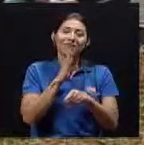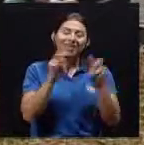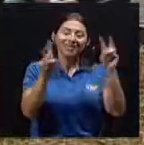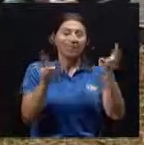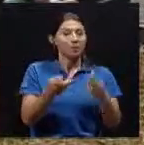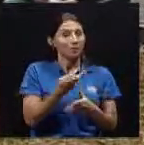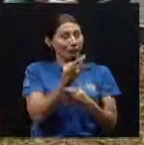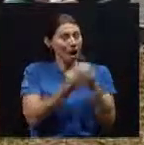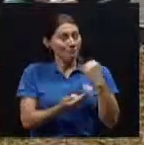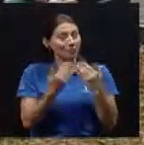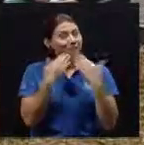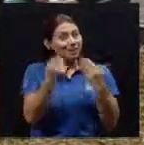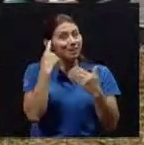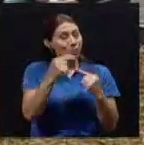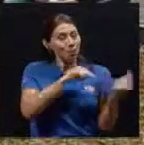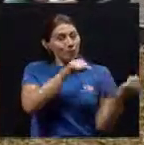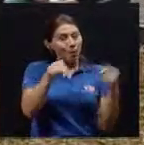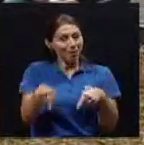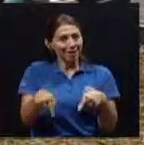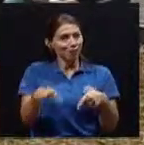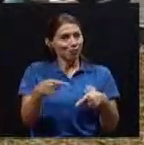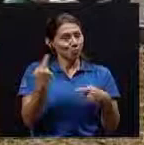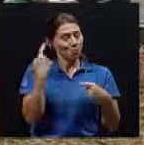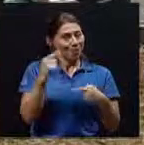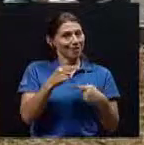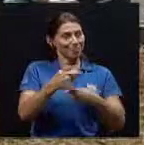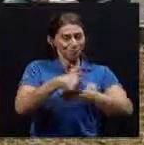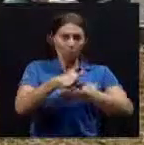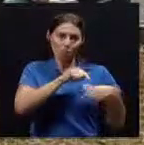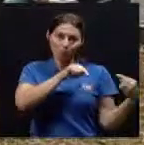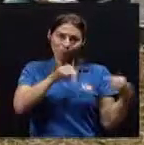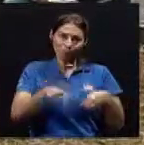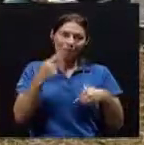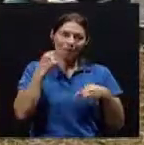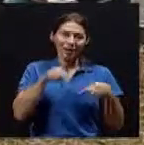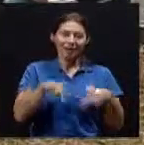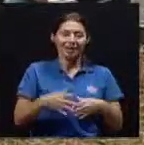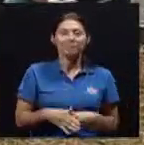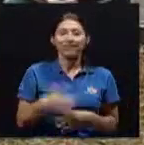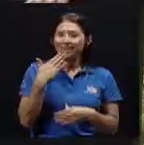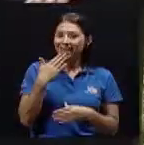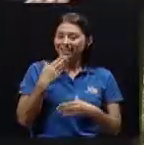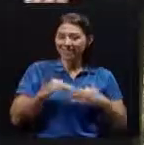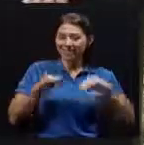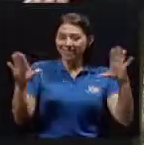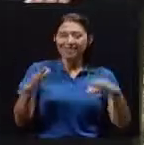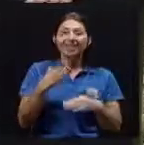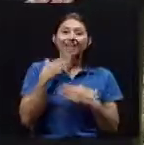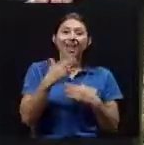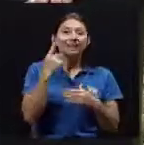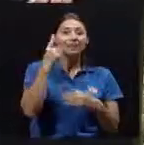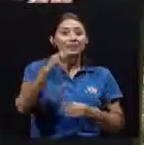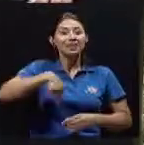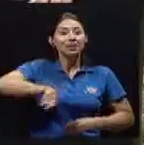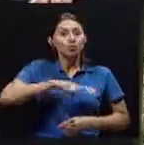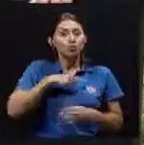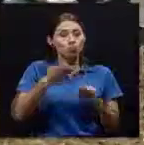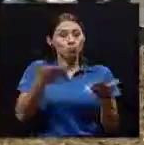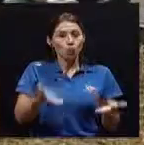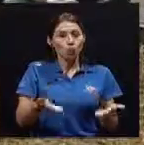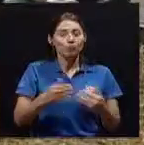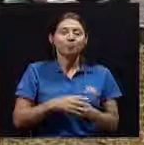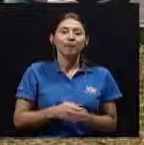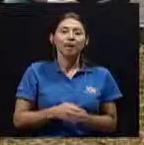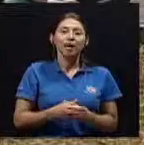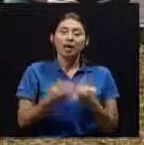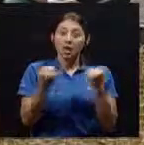a ambos la gentileza por acompañarnos, por sacar ese espacio de su tiempo y estar aquí. Gracias. Muy buenos días. Gracias por estar con nosotros.